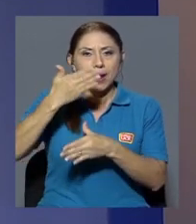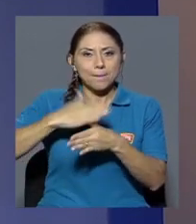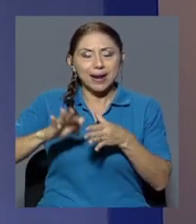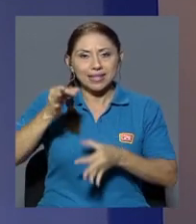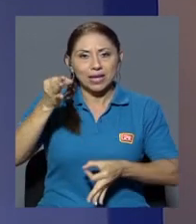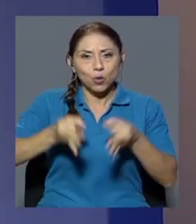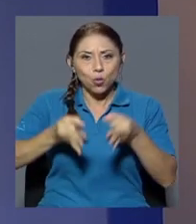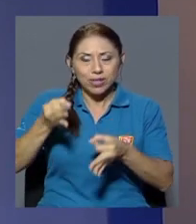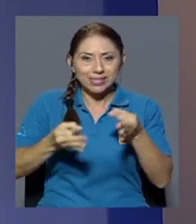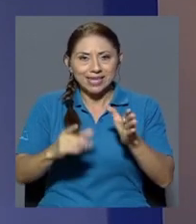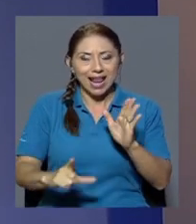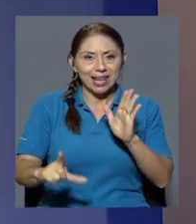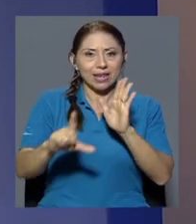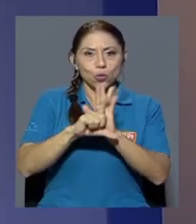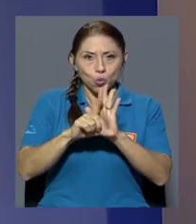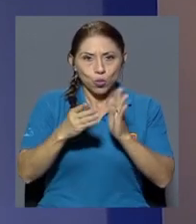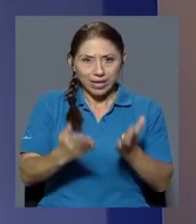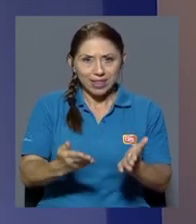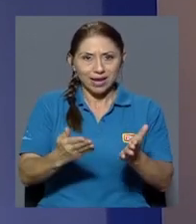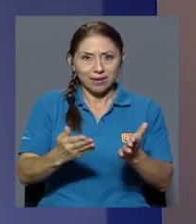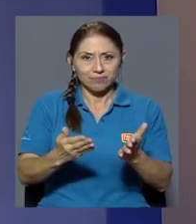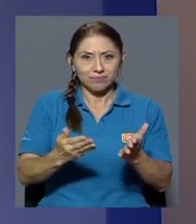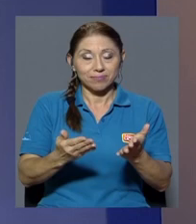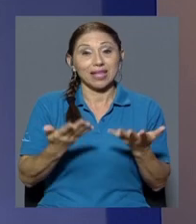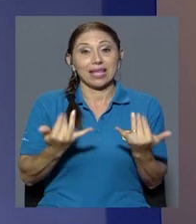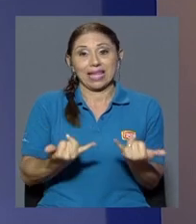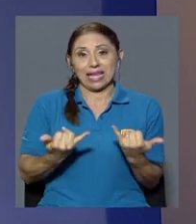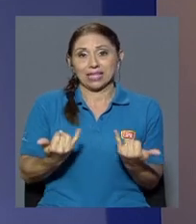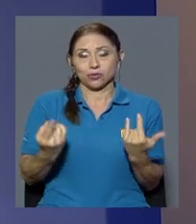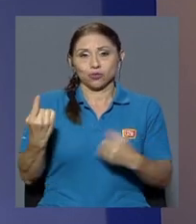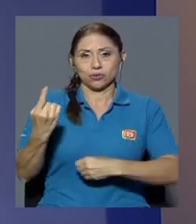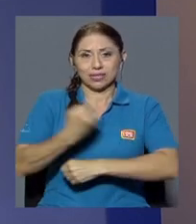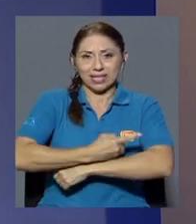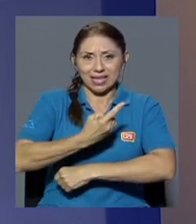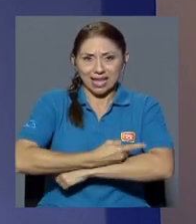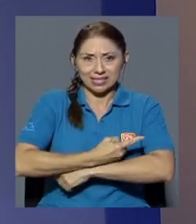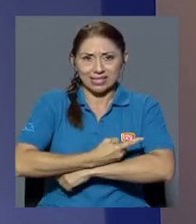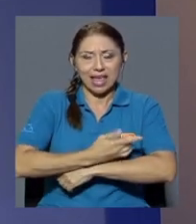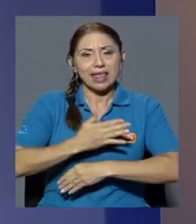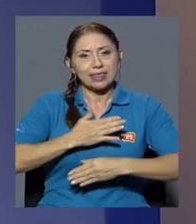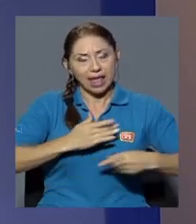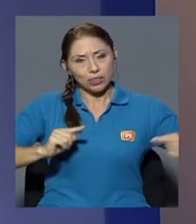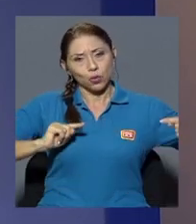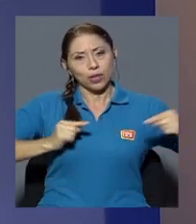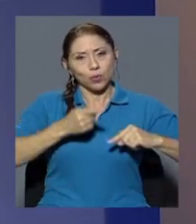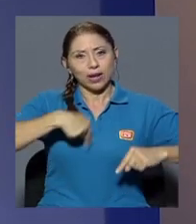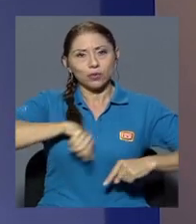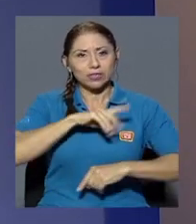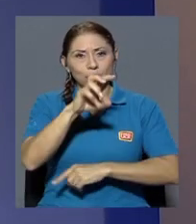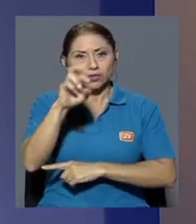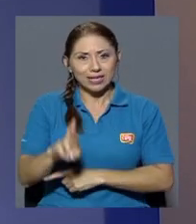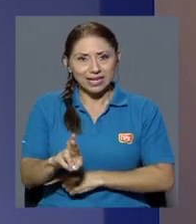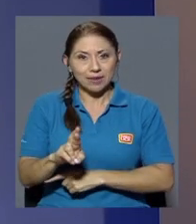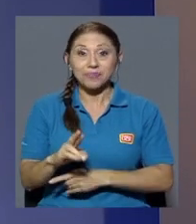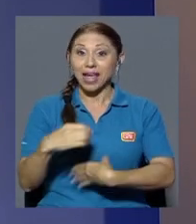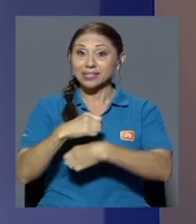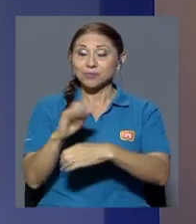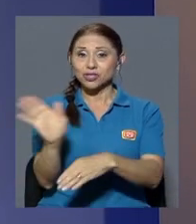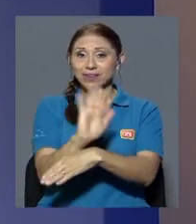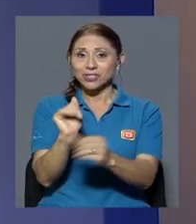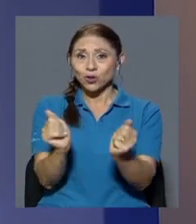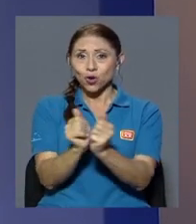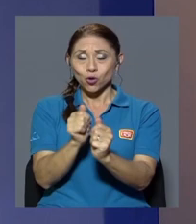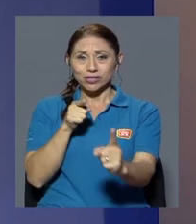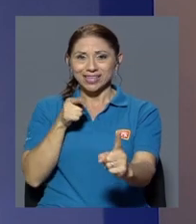judicial por la parte jurídica y que casualmente en estos días tanto le duele a nuestra costa rica- hacemos televisión con